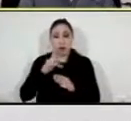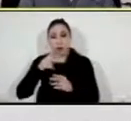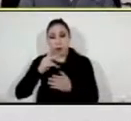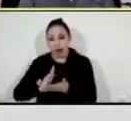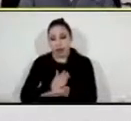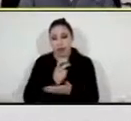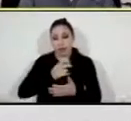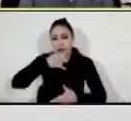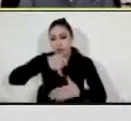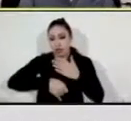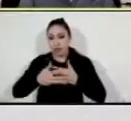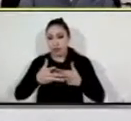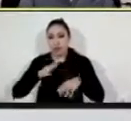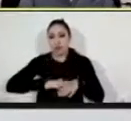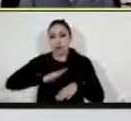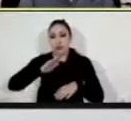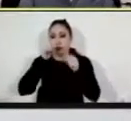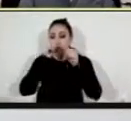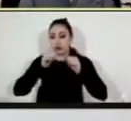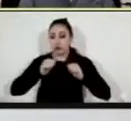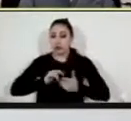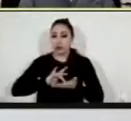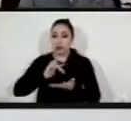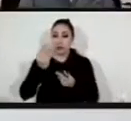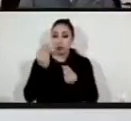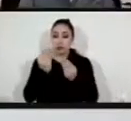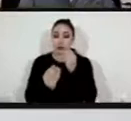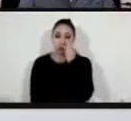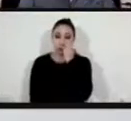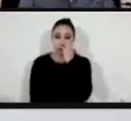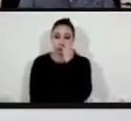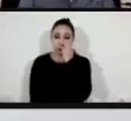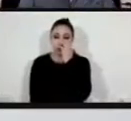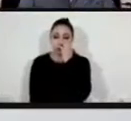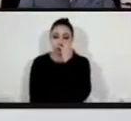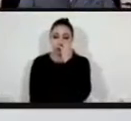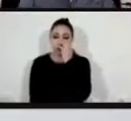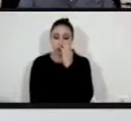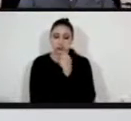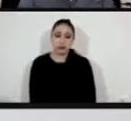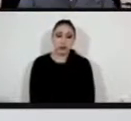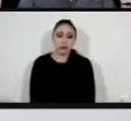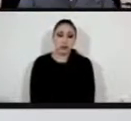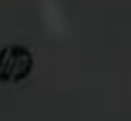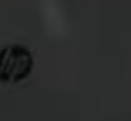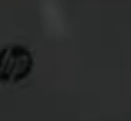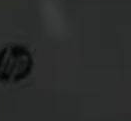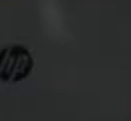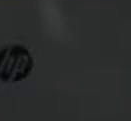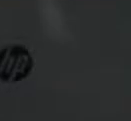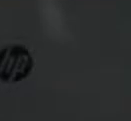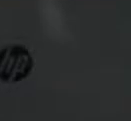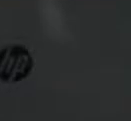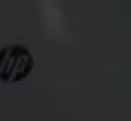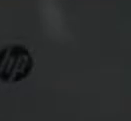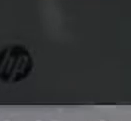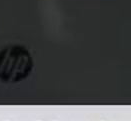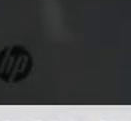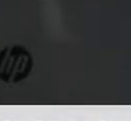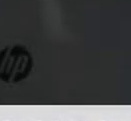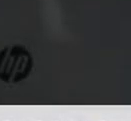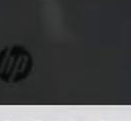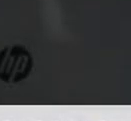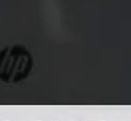Por su atención, gracias. Gracias, diputado. Se concede el uso de la palabra hasta por 3 minutos a